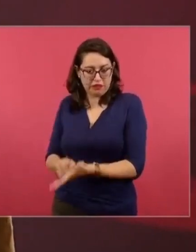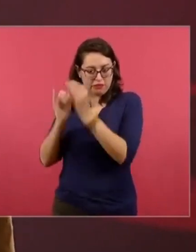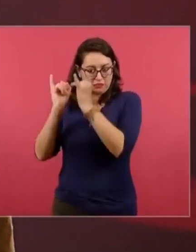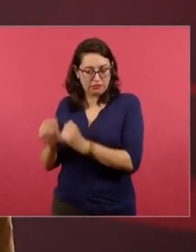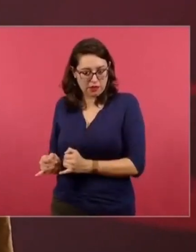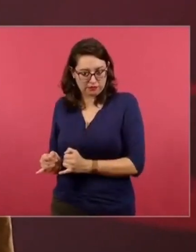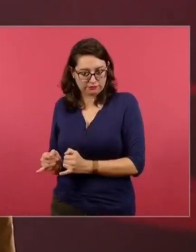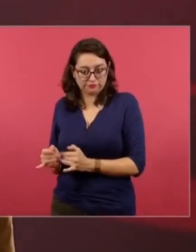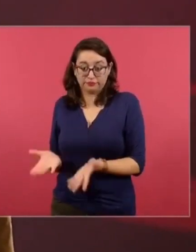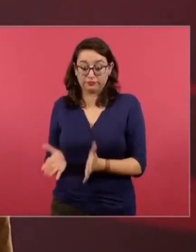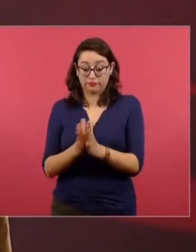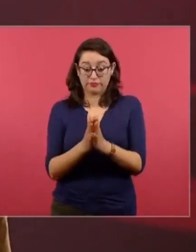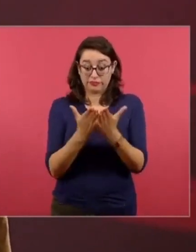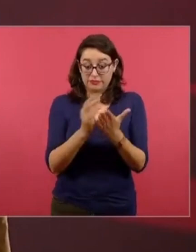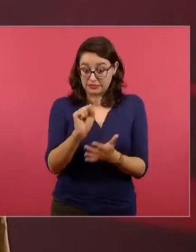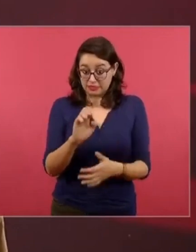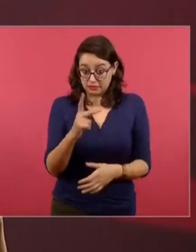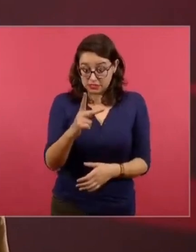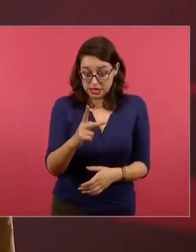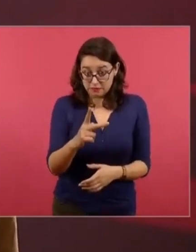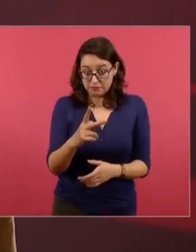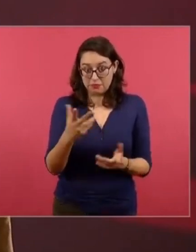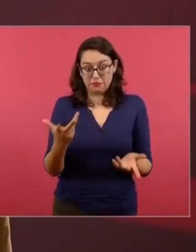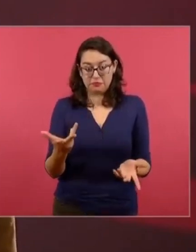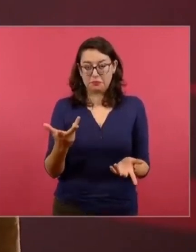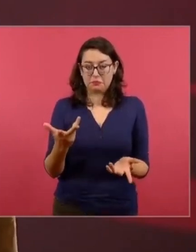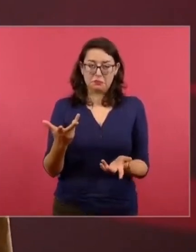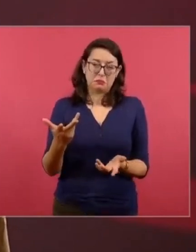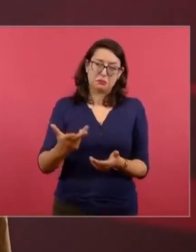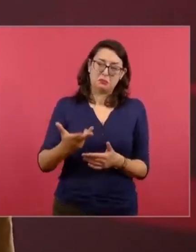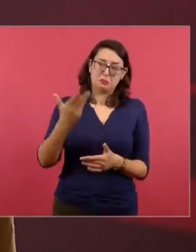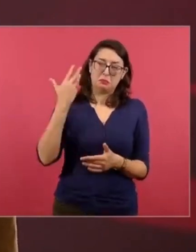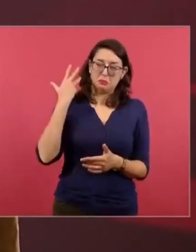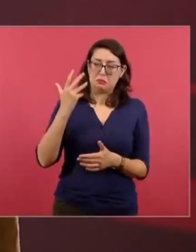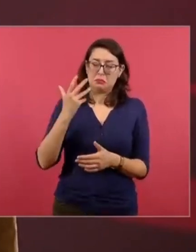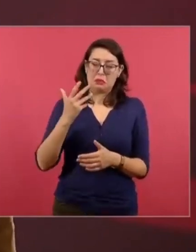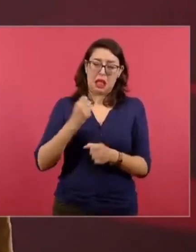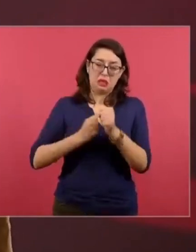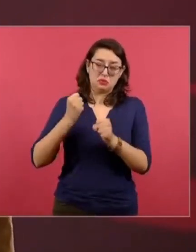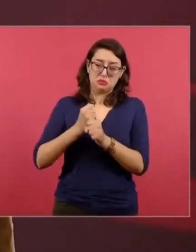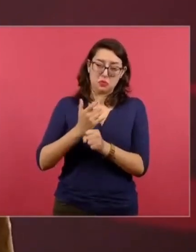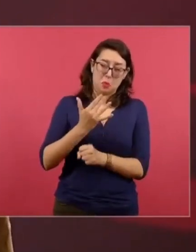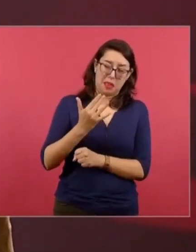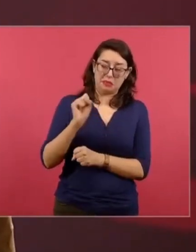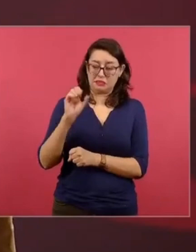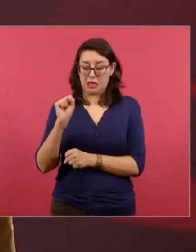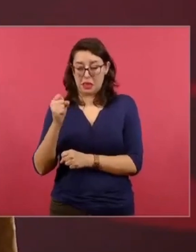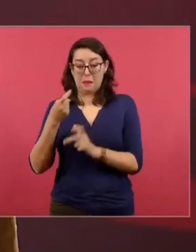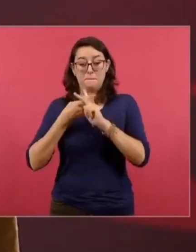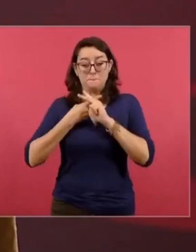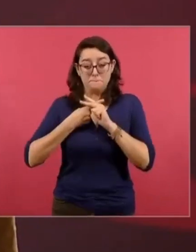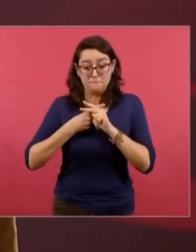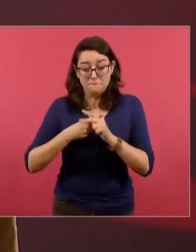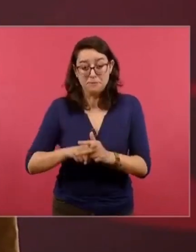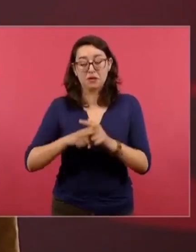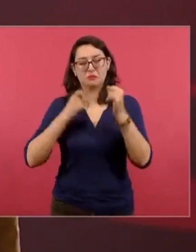Secretaría, que desde los años 50, 60, finales de los 50, 60 se empieza a teorizar, se